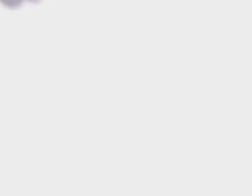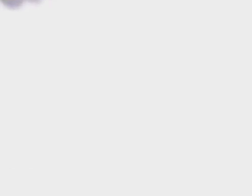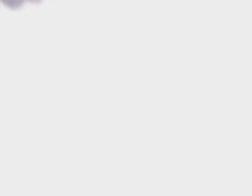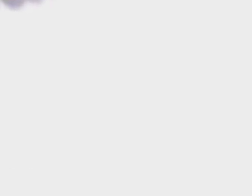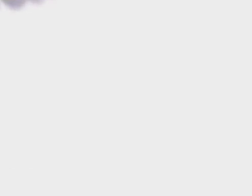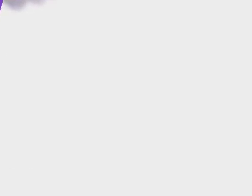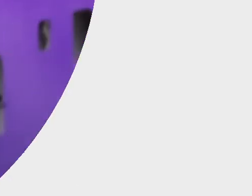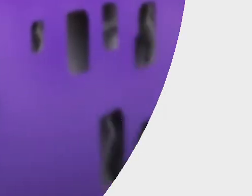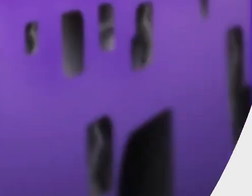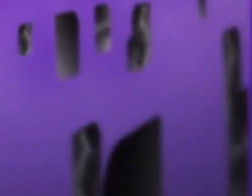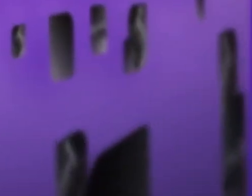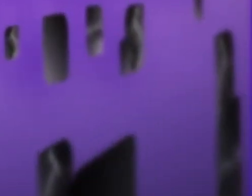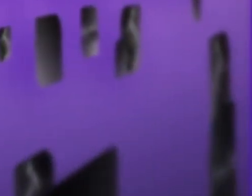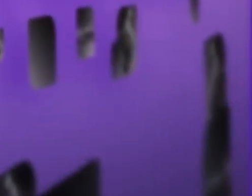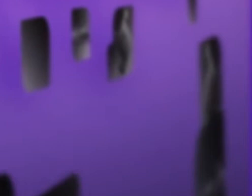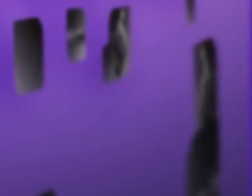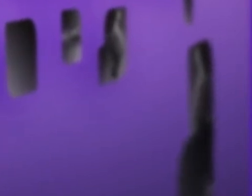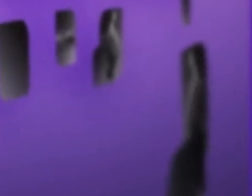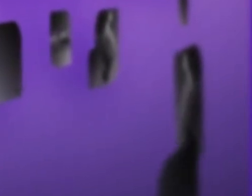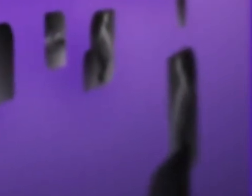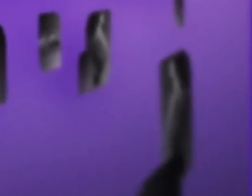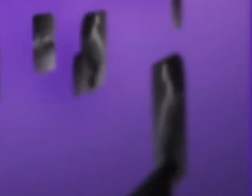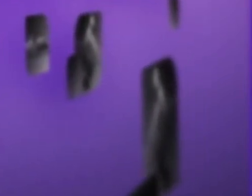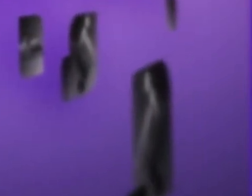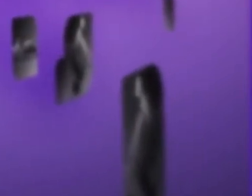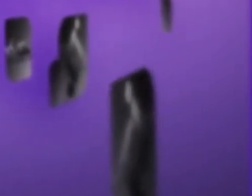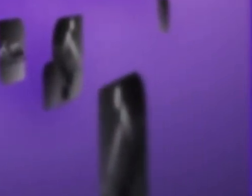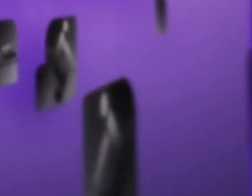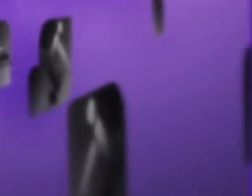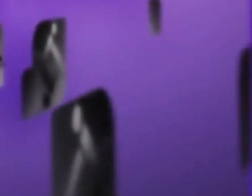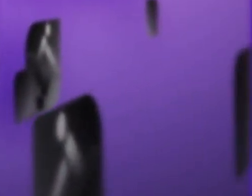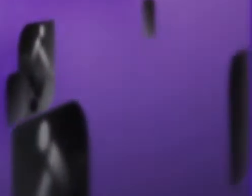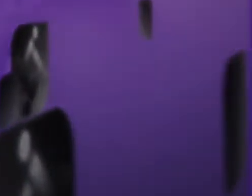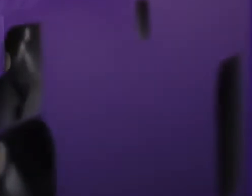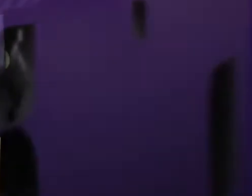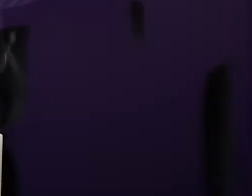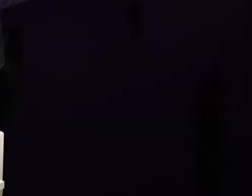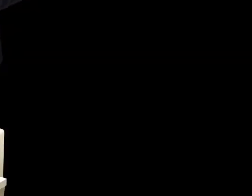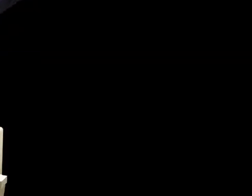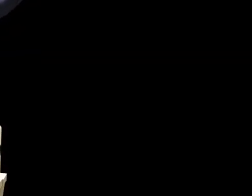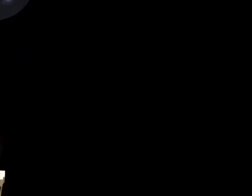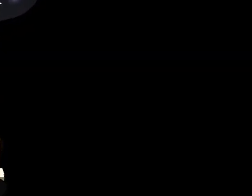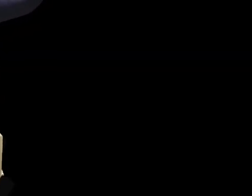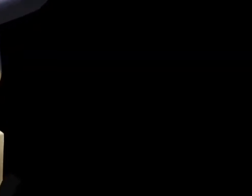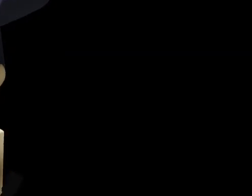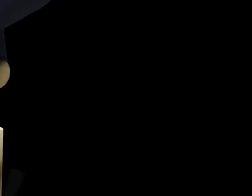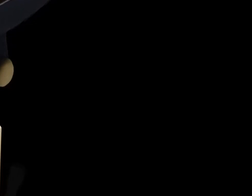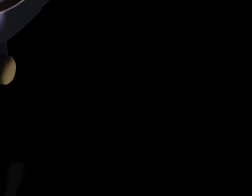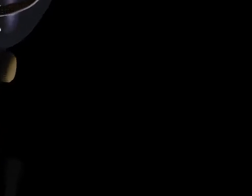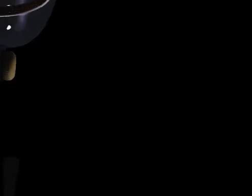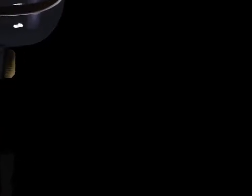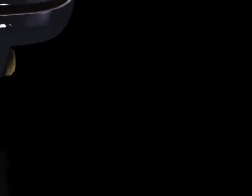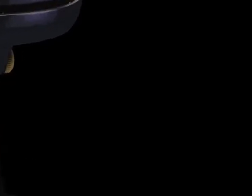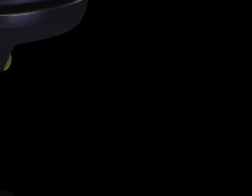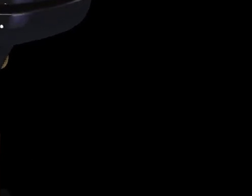Los temas democrático-electorales al alcance de la ciudadanía. Hola, ¿qué tal? Bienvenidos a su programa La Urna. Como siempre, les